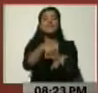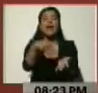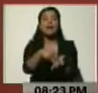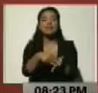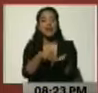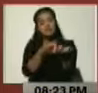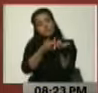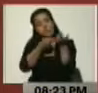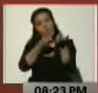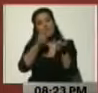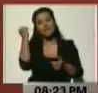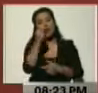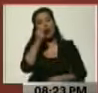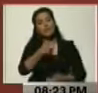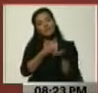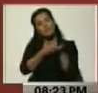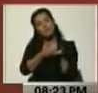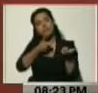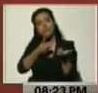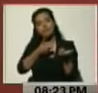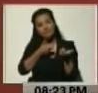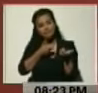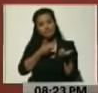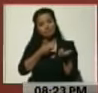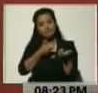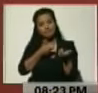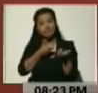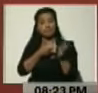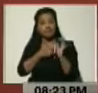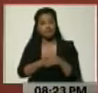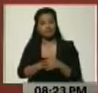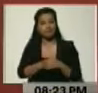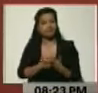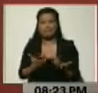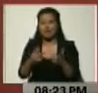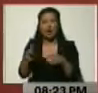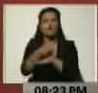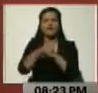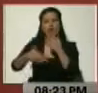fusilado, gobierno ADECO,